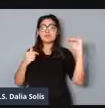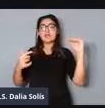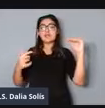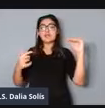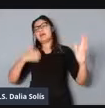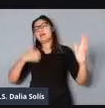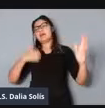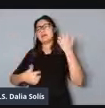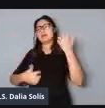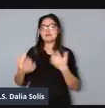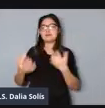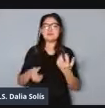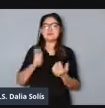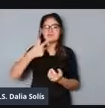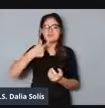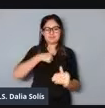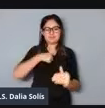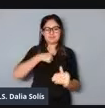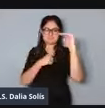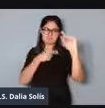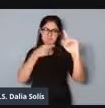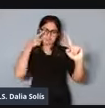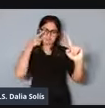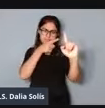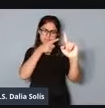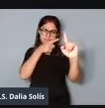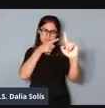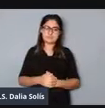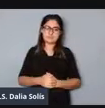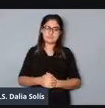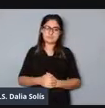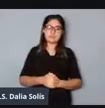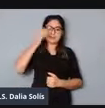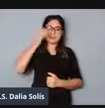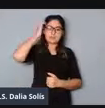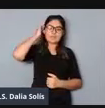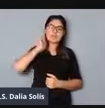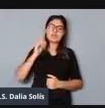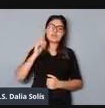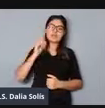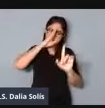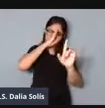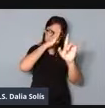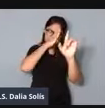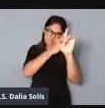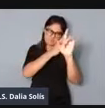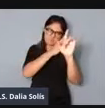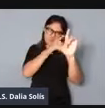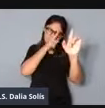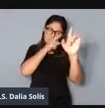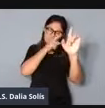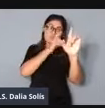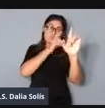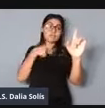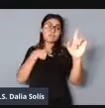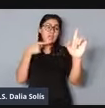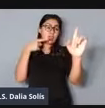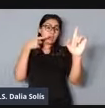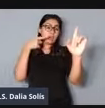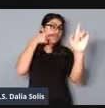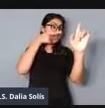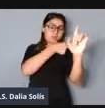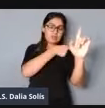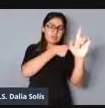metas muy, muy altas. Y entonces, esto genera, por supuesto, mucha enfado,